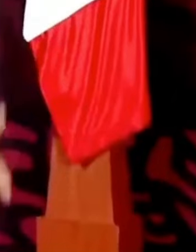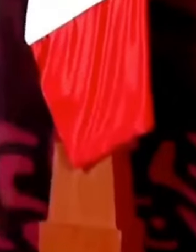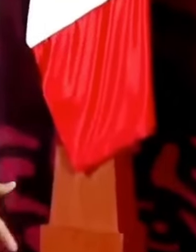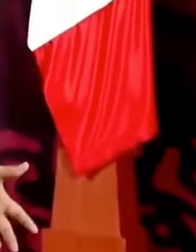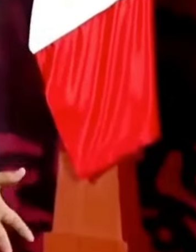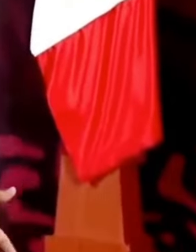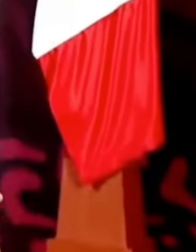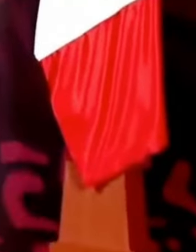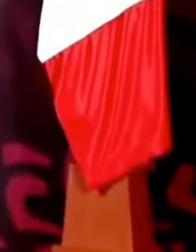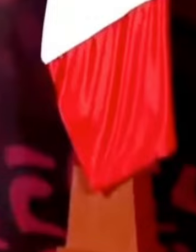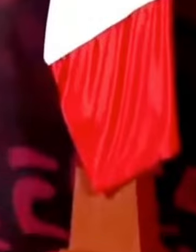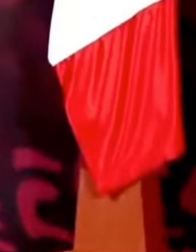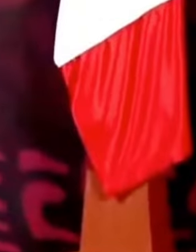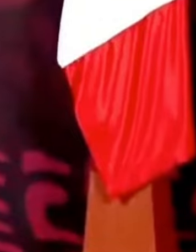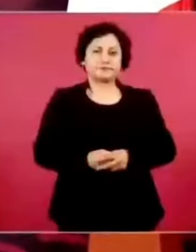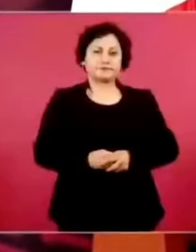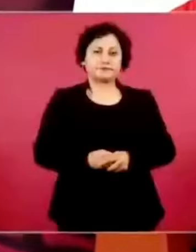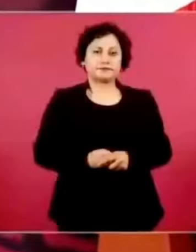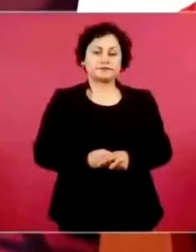Es